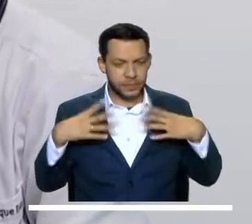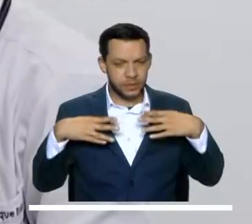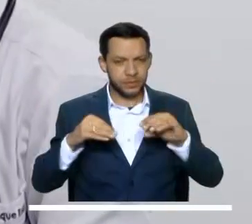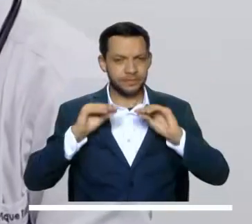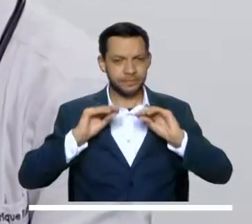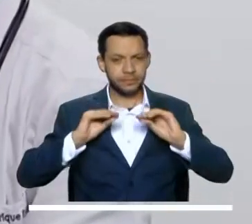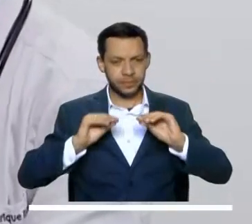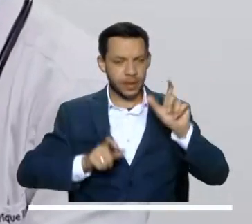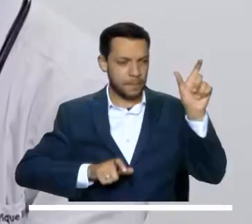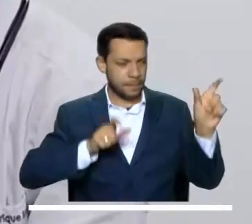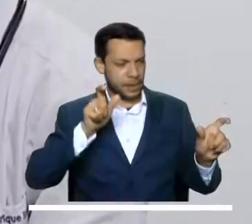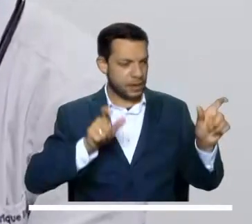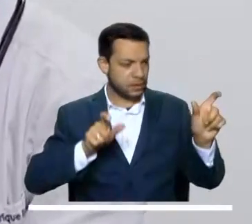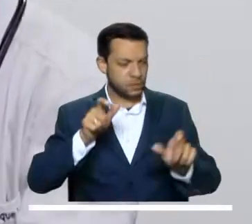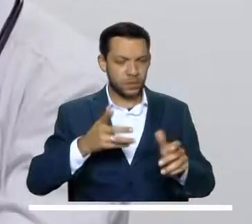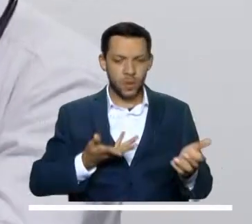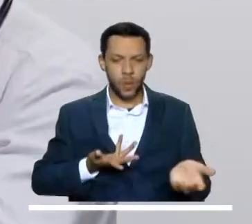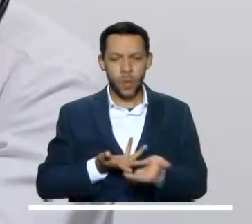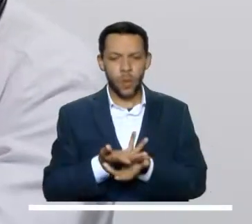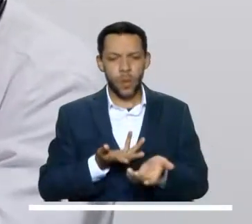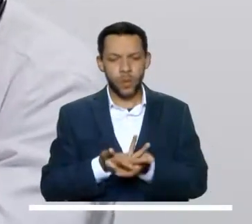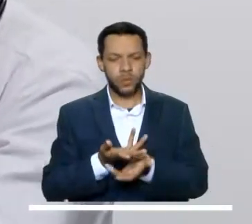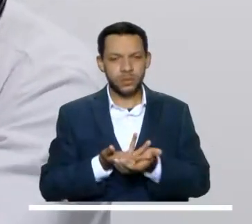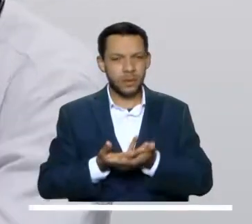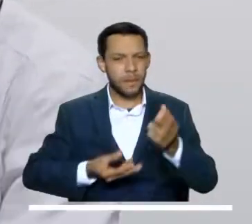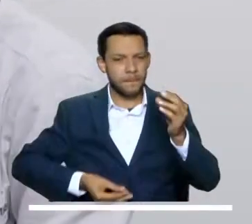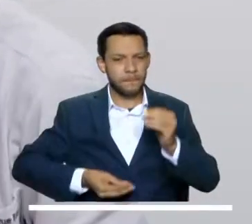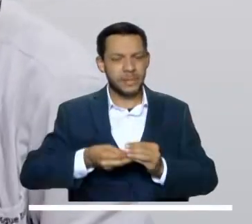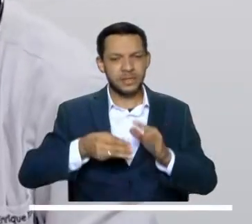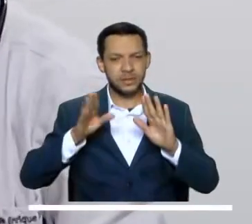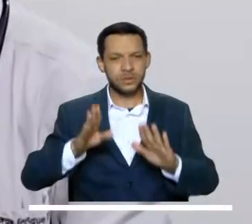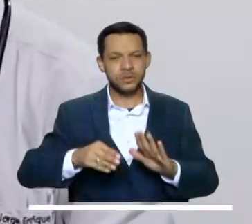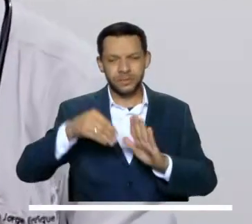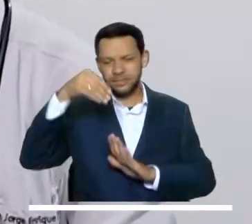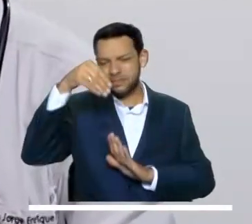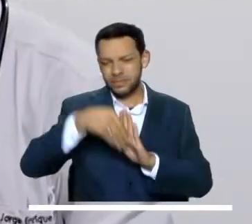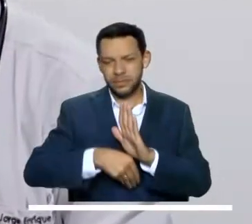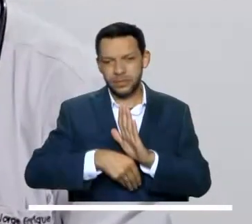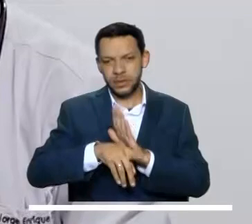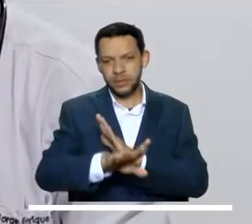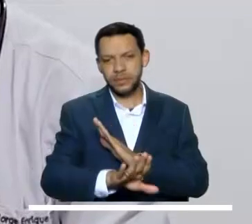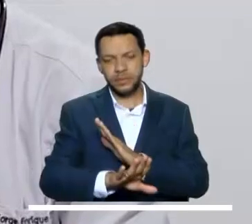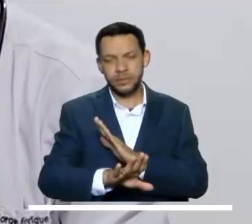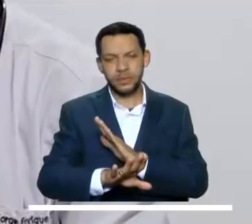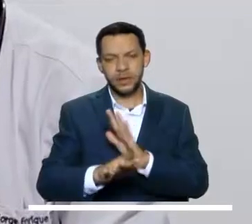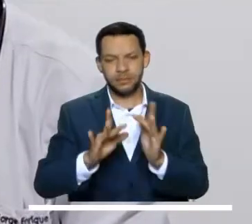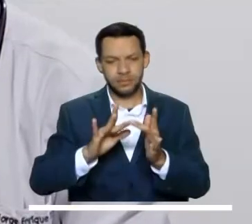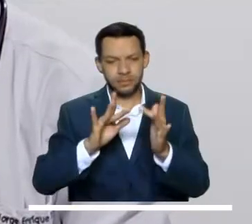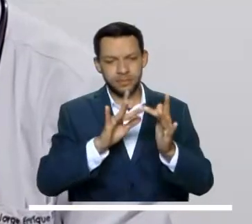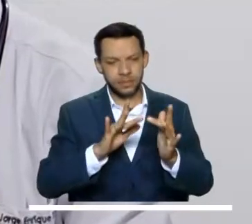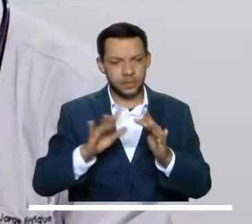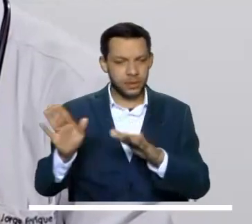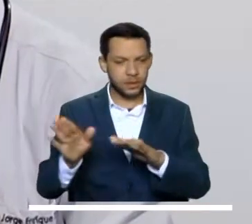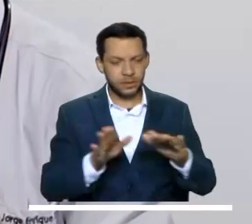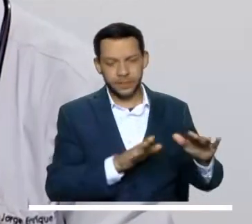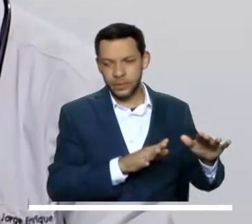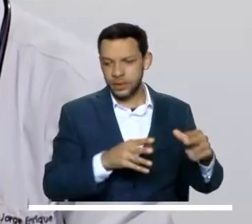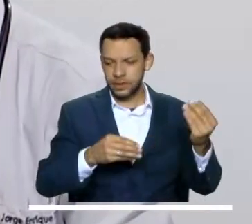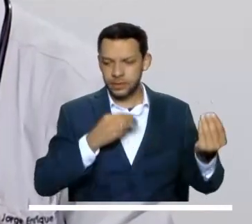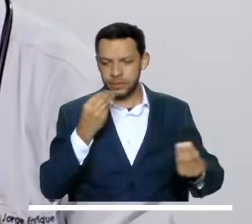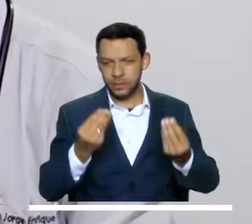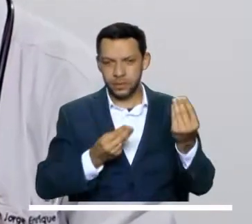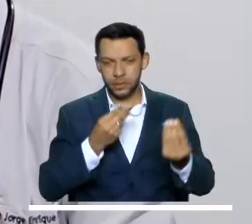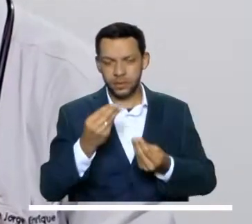personas que nos están viendo en este momento de la importancia de ir más allá del síntoma y tapar el síntoma. El consejo es de que acudan a